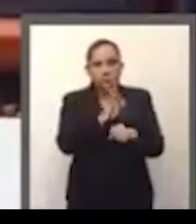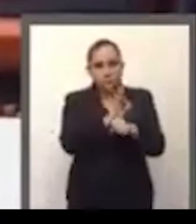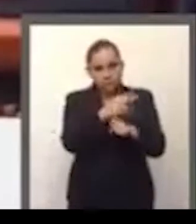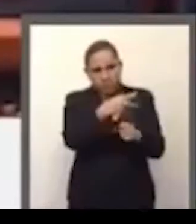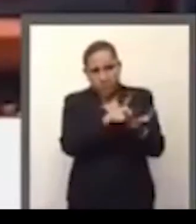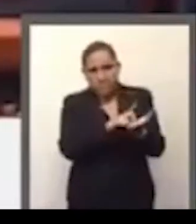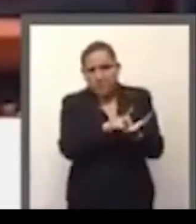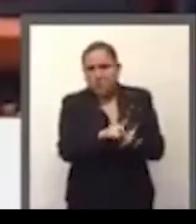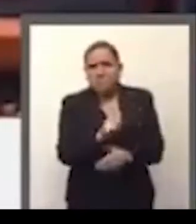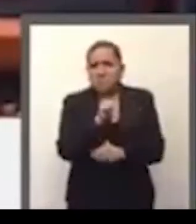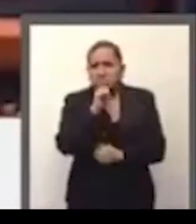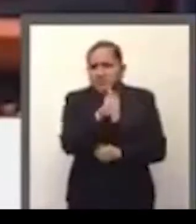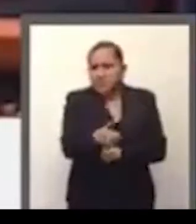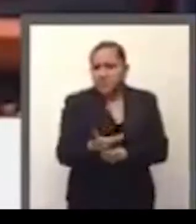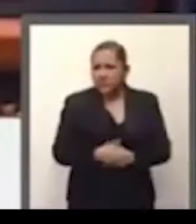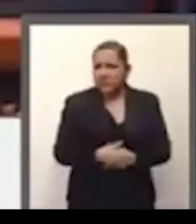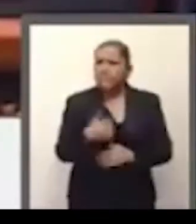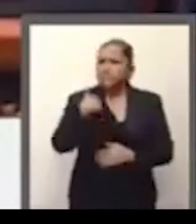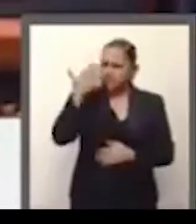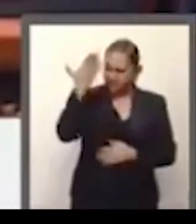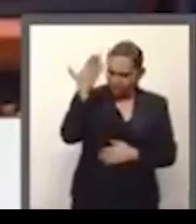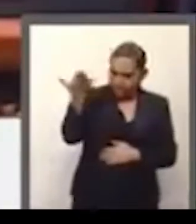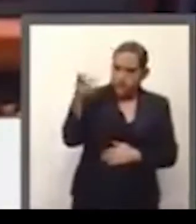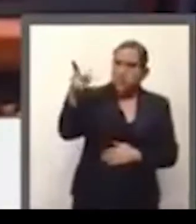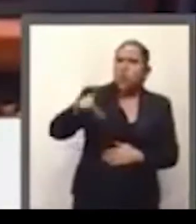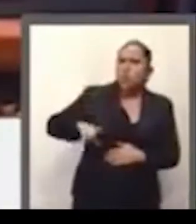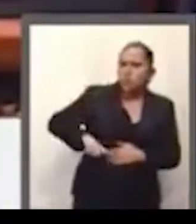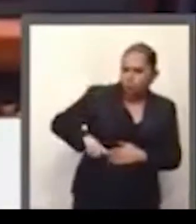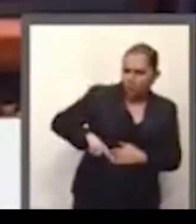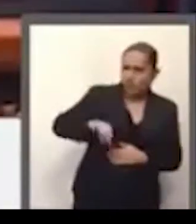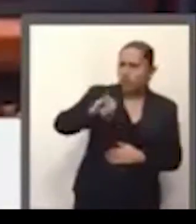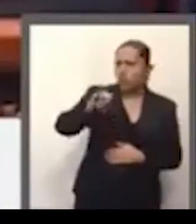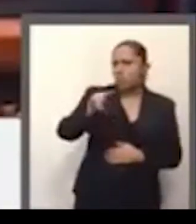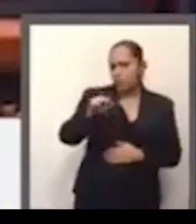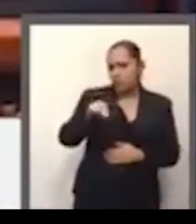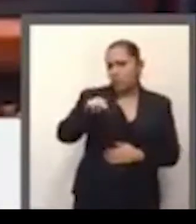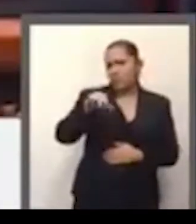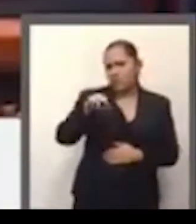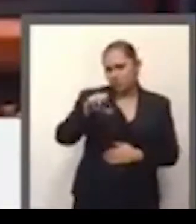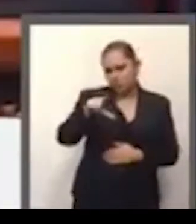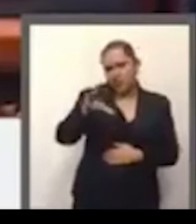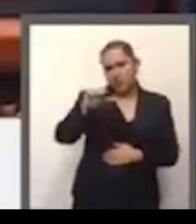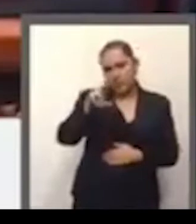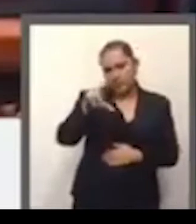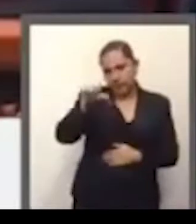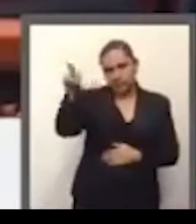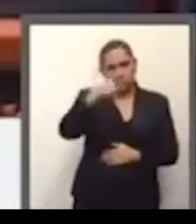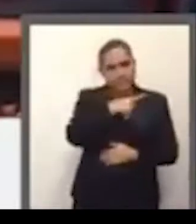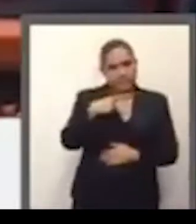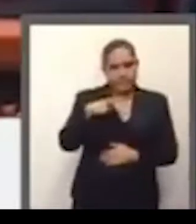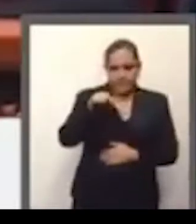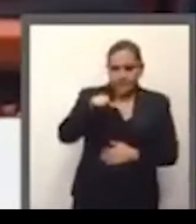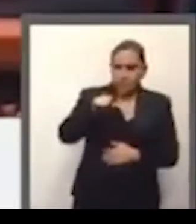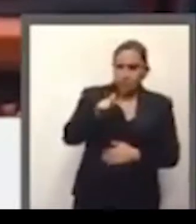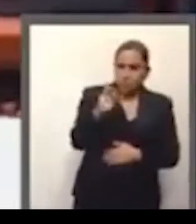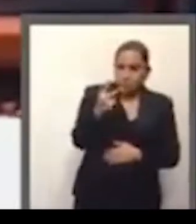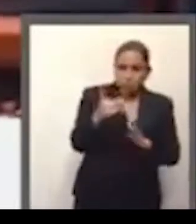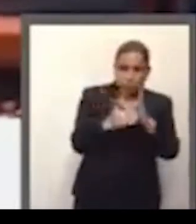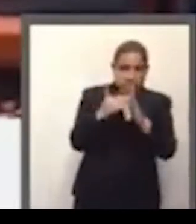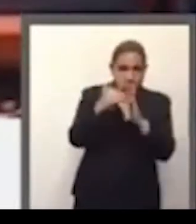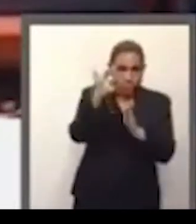al gobernador Juan Manuel Carreras que aplique el recurso de 17.8 millones de